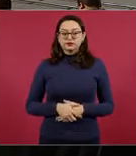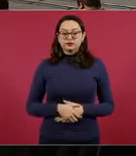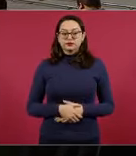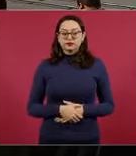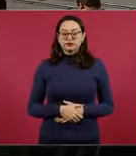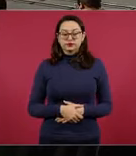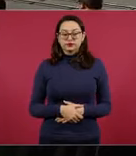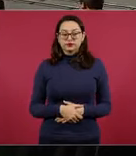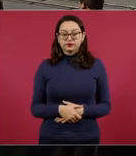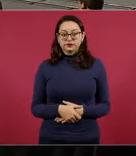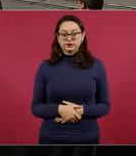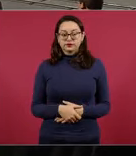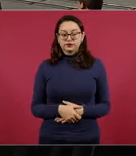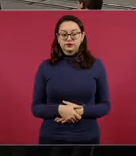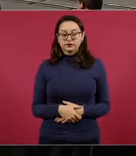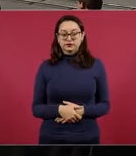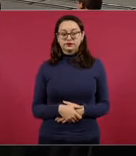Mire, esta.